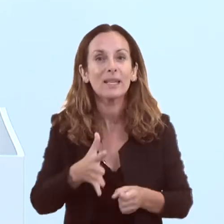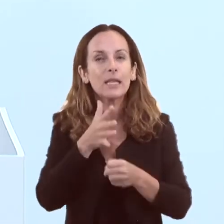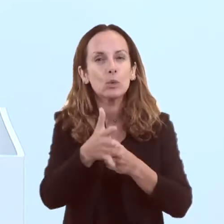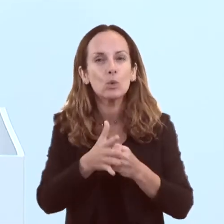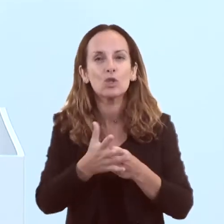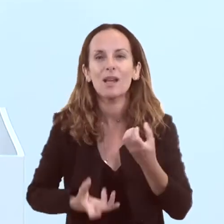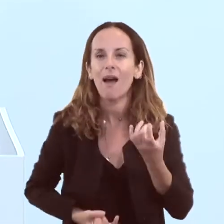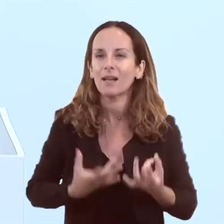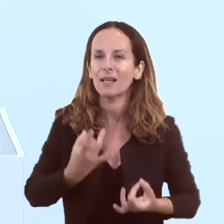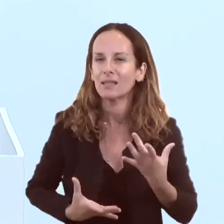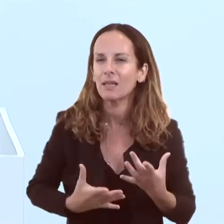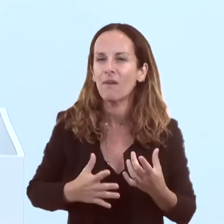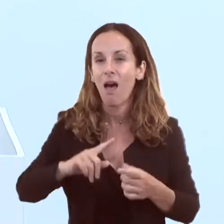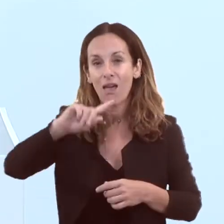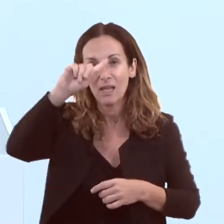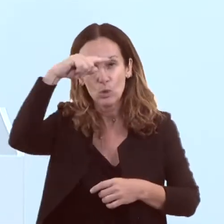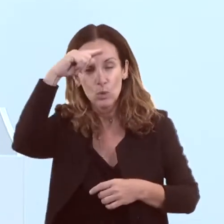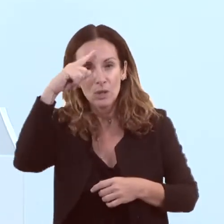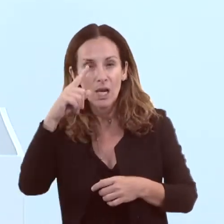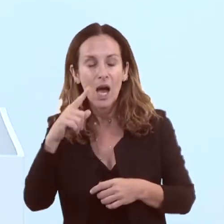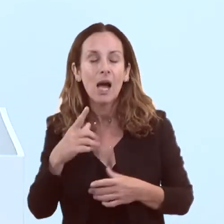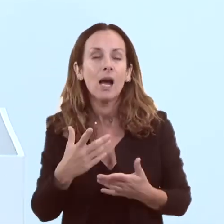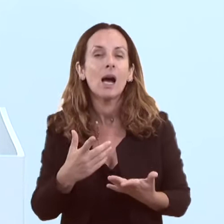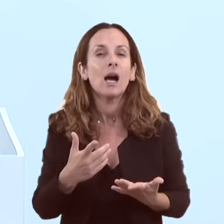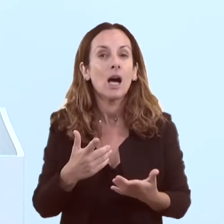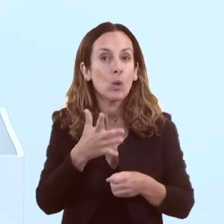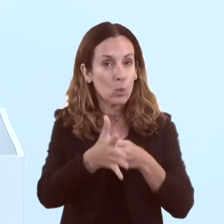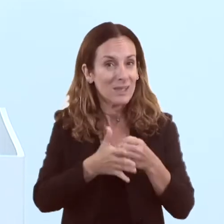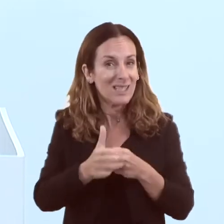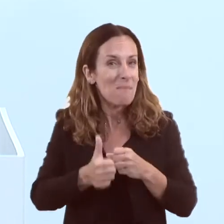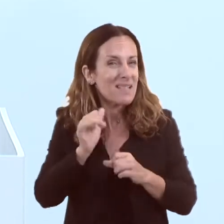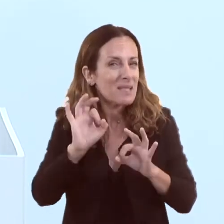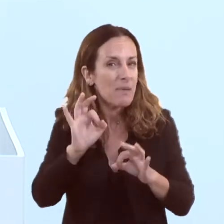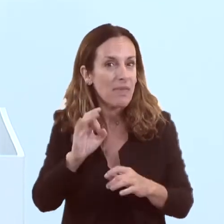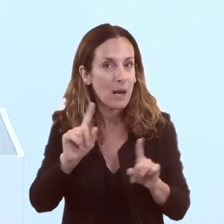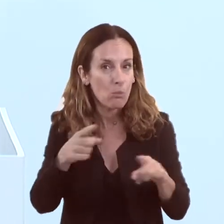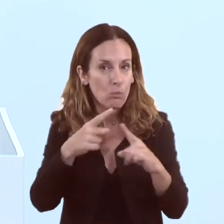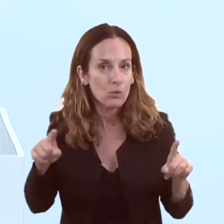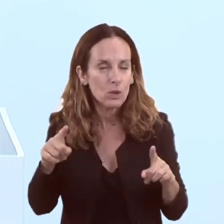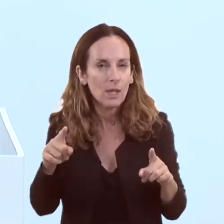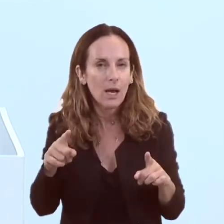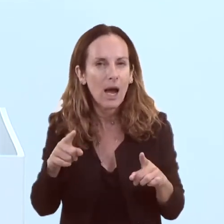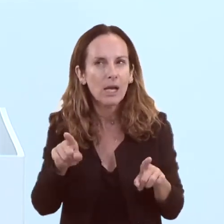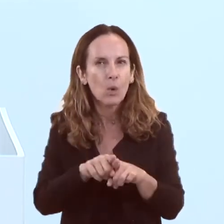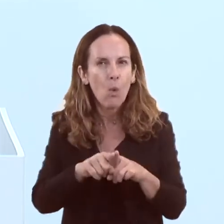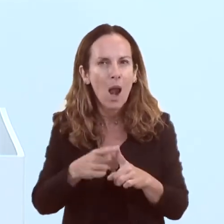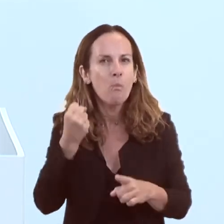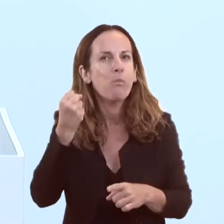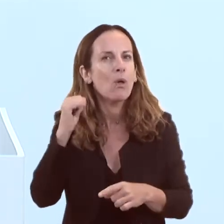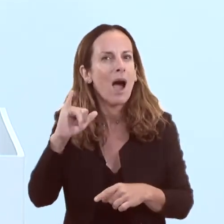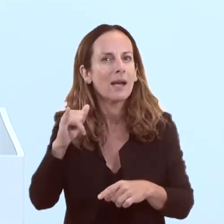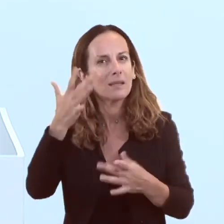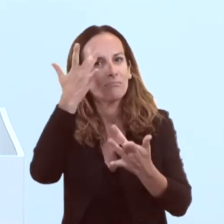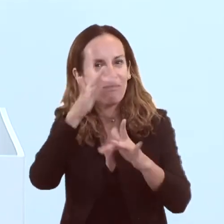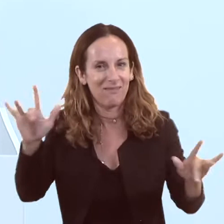la industria cultural en especial la musical tiene un potencial fantástico para la concienciación y para la conexión de